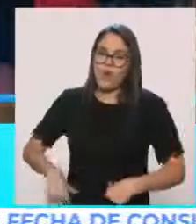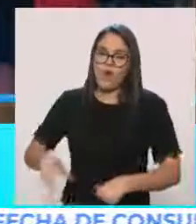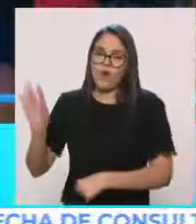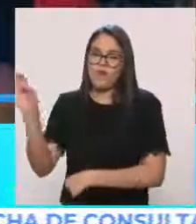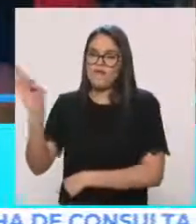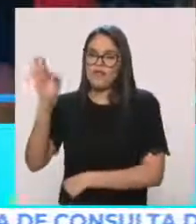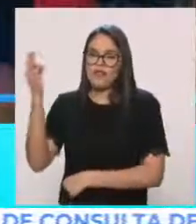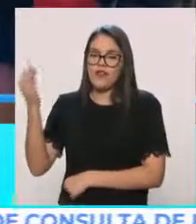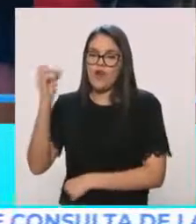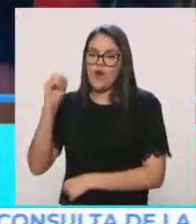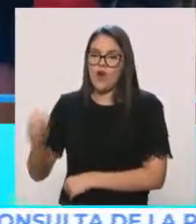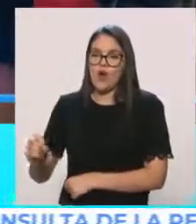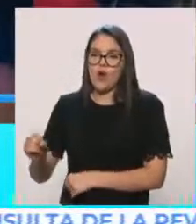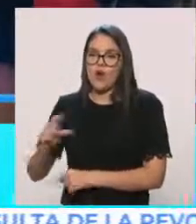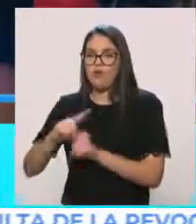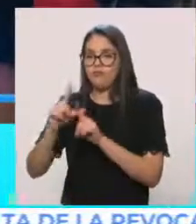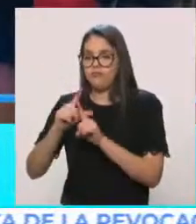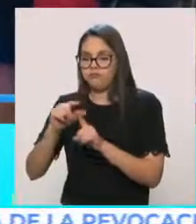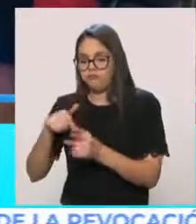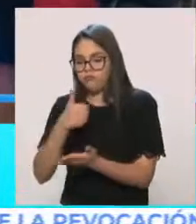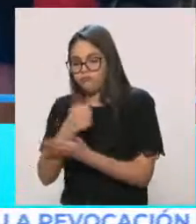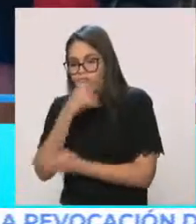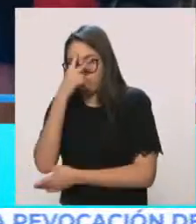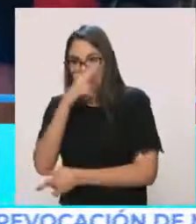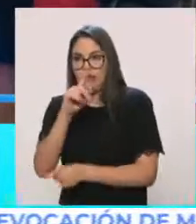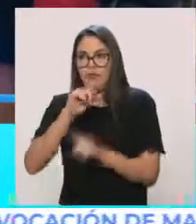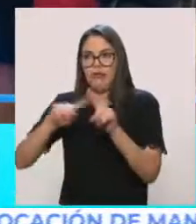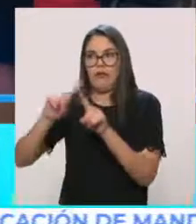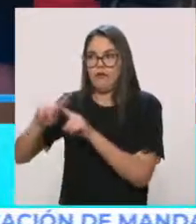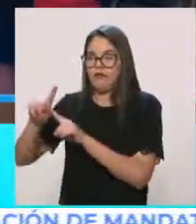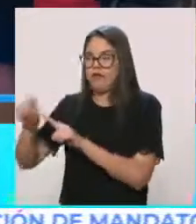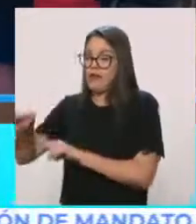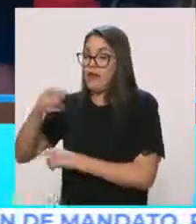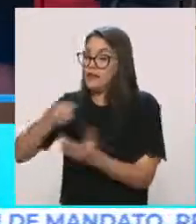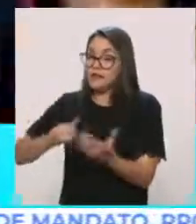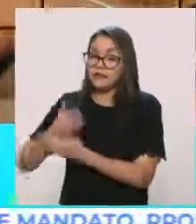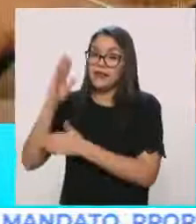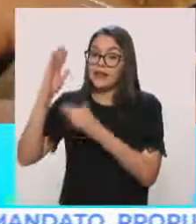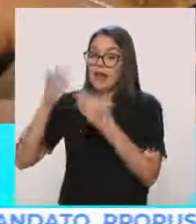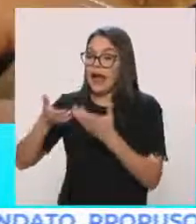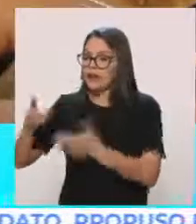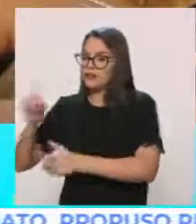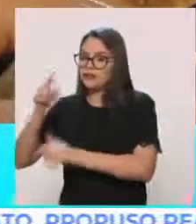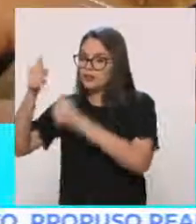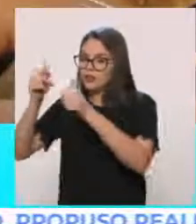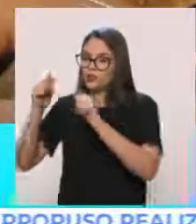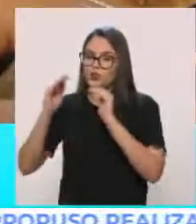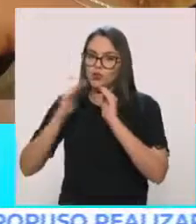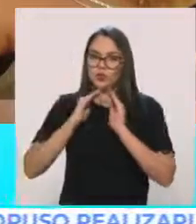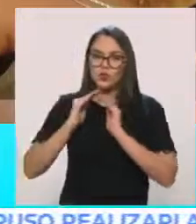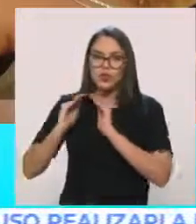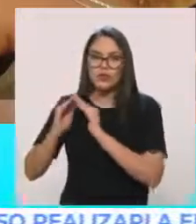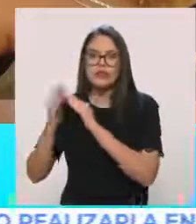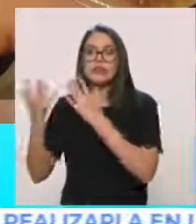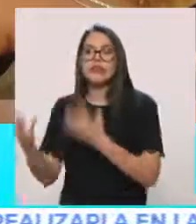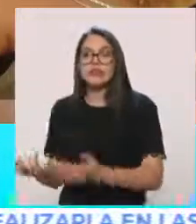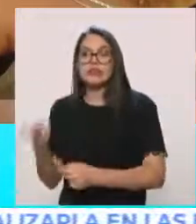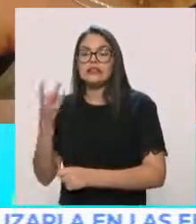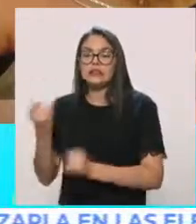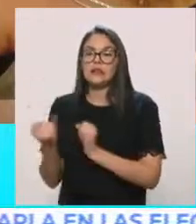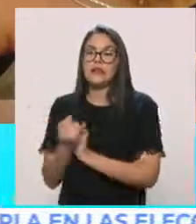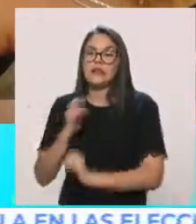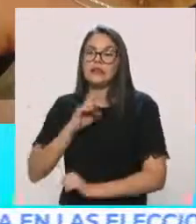nivel local, a nivel internacional en salud, a no salir de las calles, a mantener nuestra sana distancia. Sin duda alguna, bueno, pues se pone